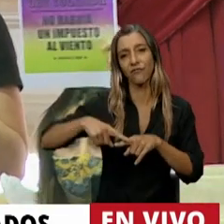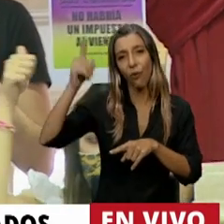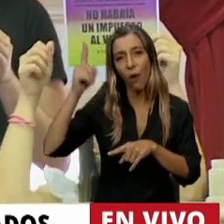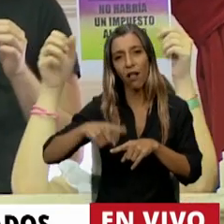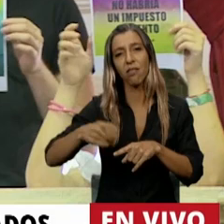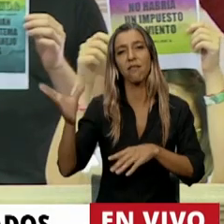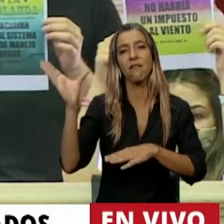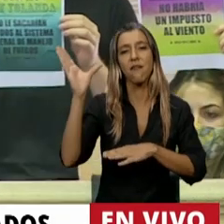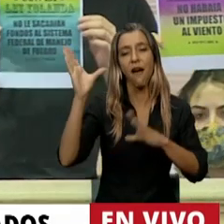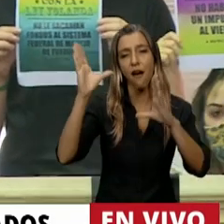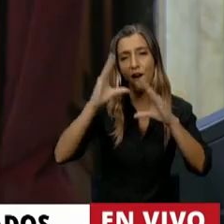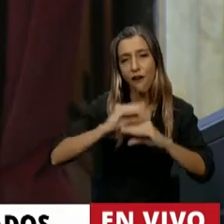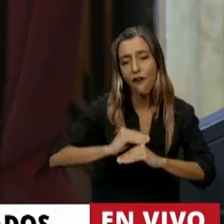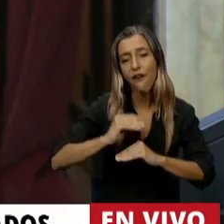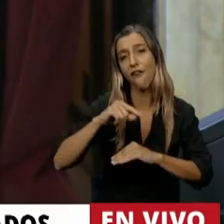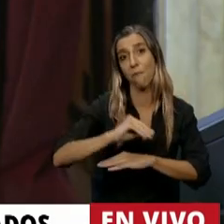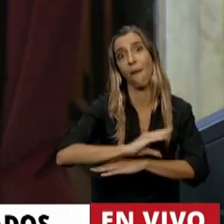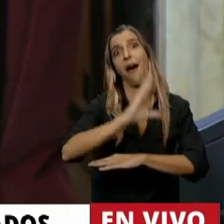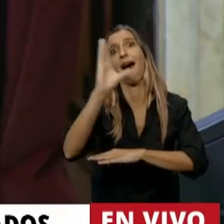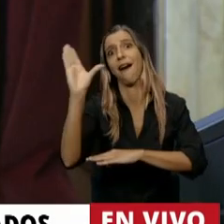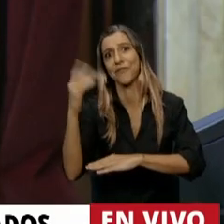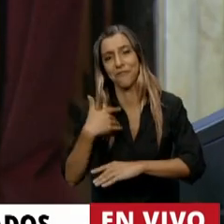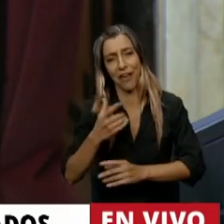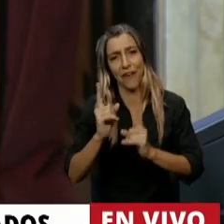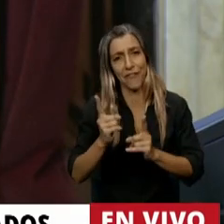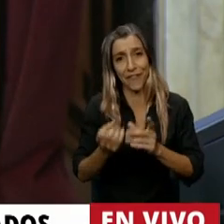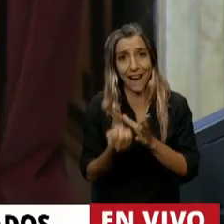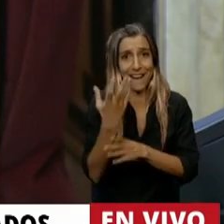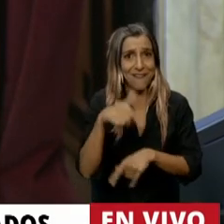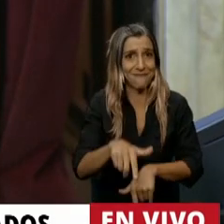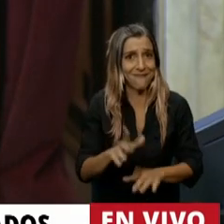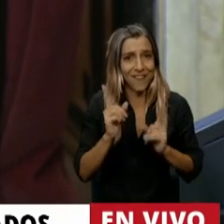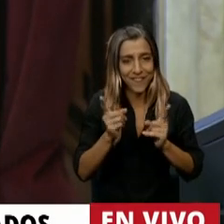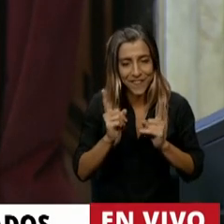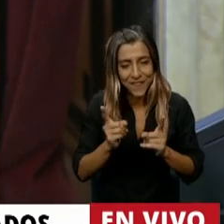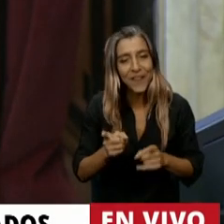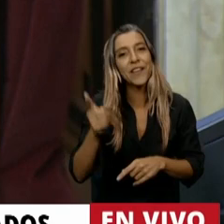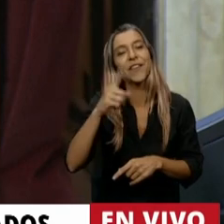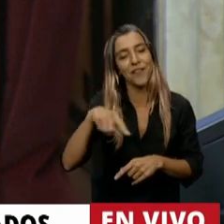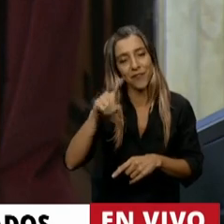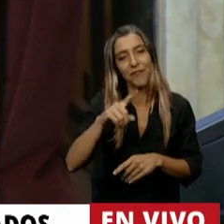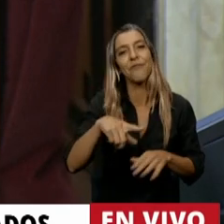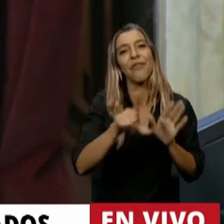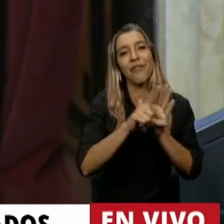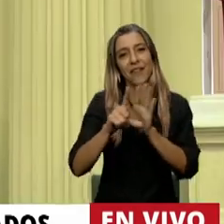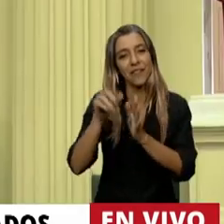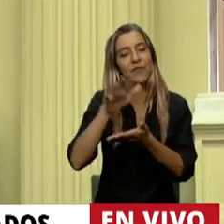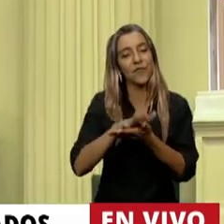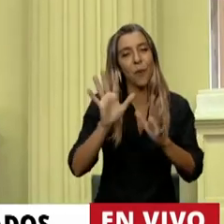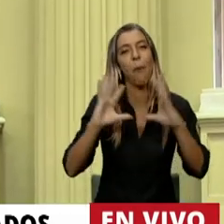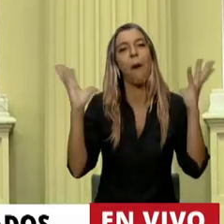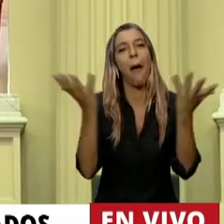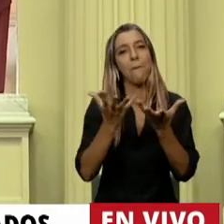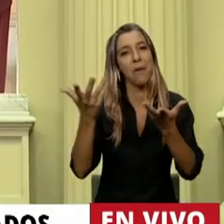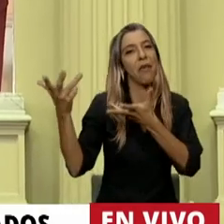la madrugada y siguen a la mañana acá, y que acompañaron el tratamiento de las dos leyes ambientales. De